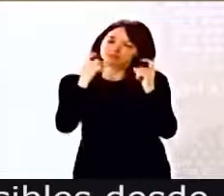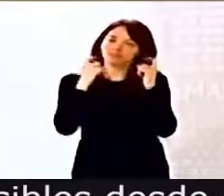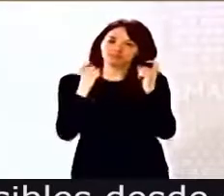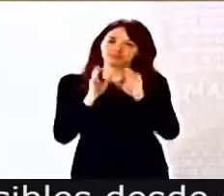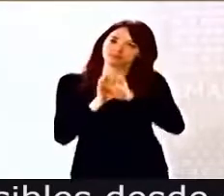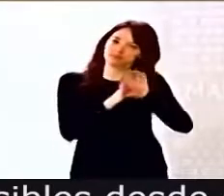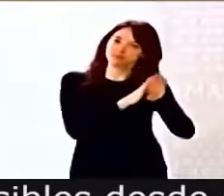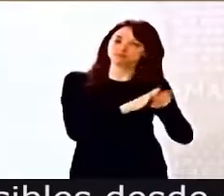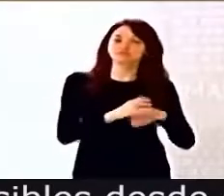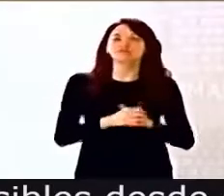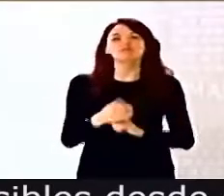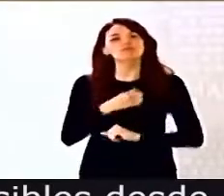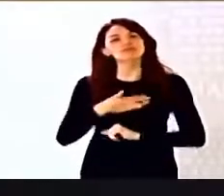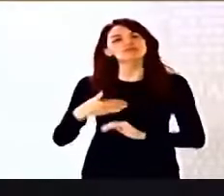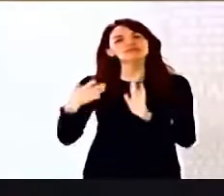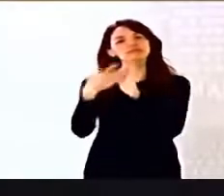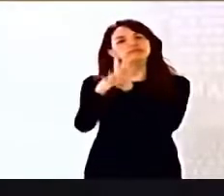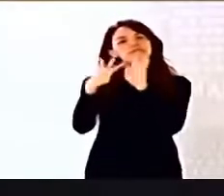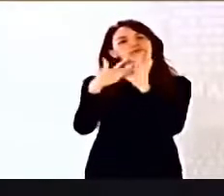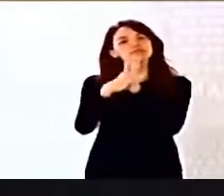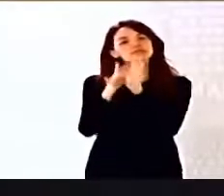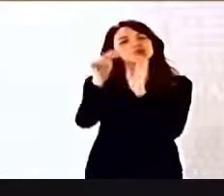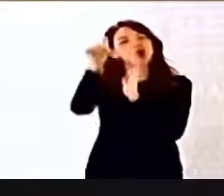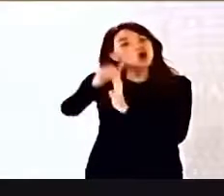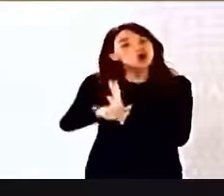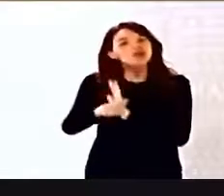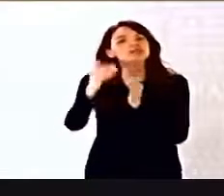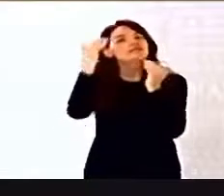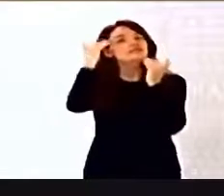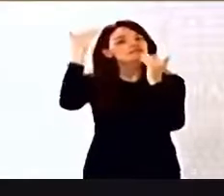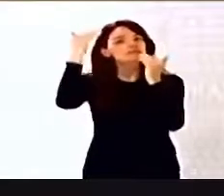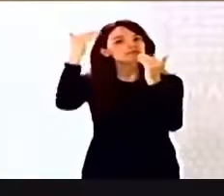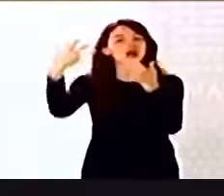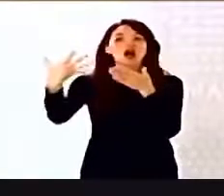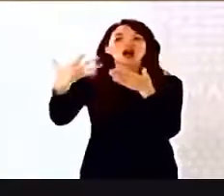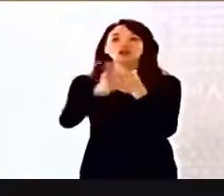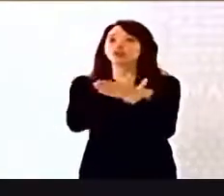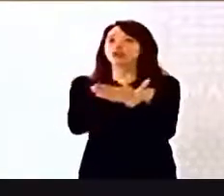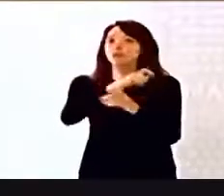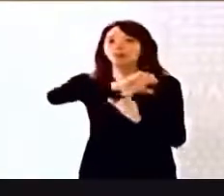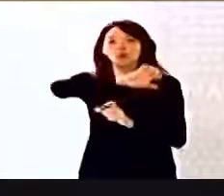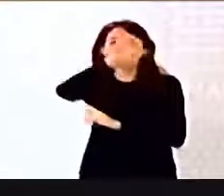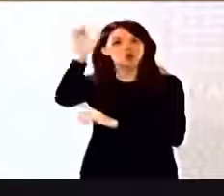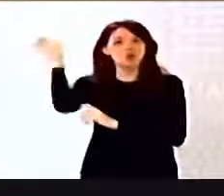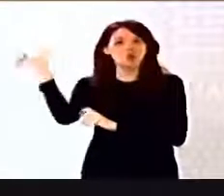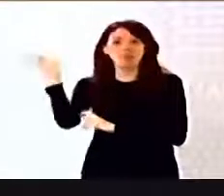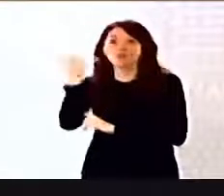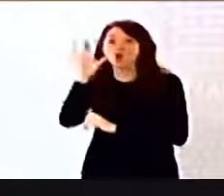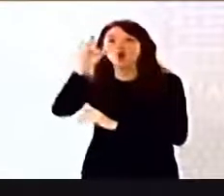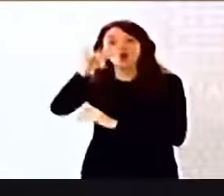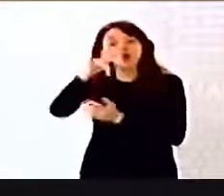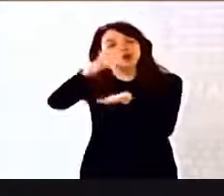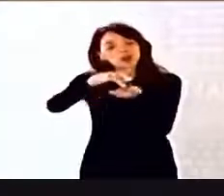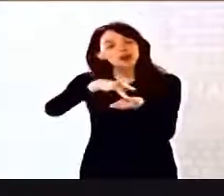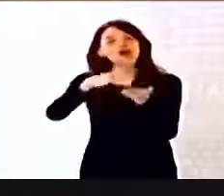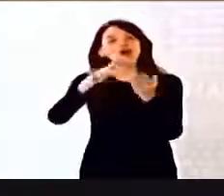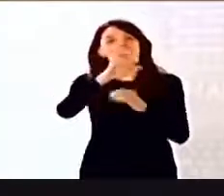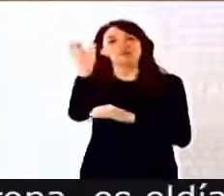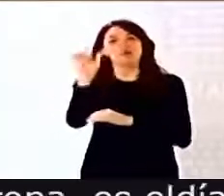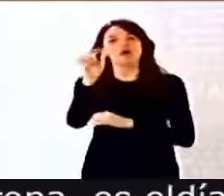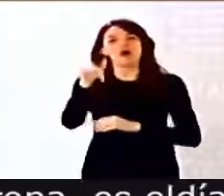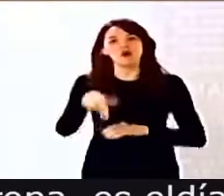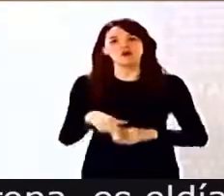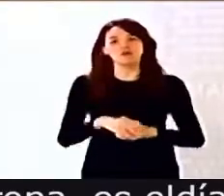detenerme hoy en felicitar a toda la población de Europa. Hoy es el Día de Europa. Hoy teníamos que estar